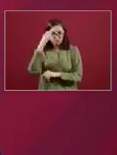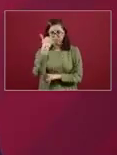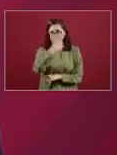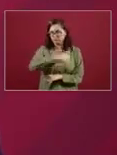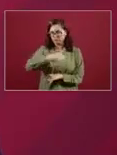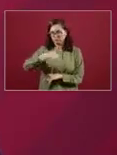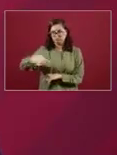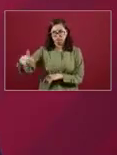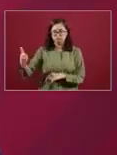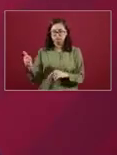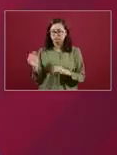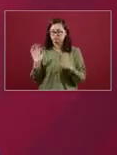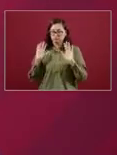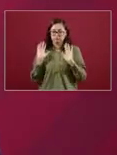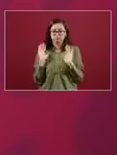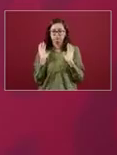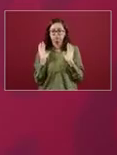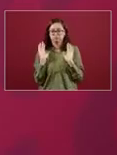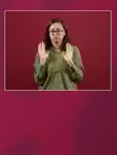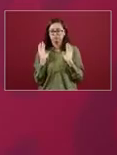no es